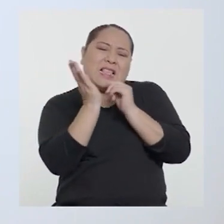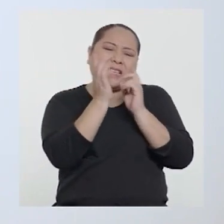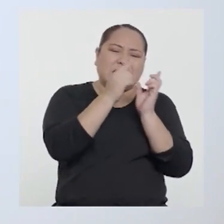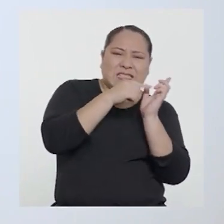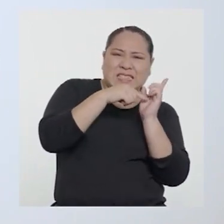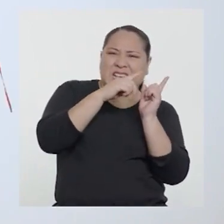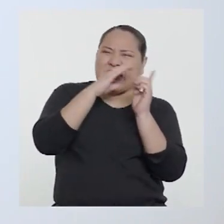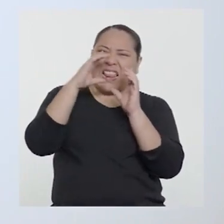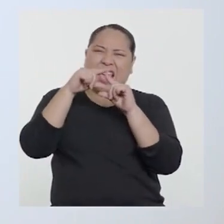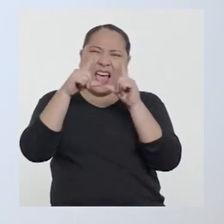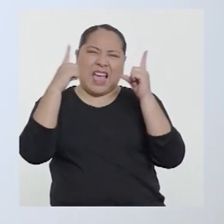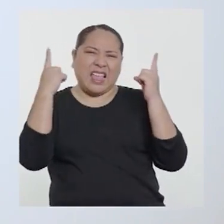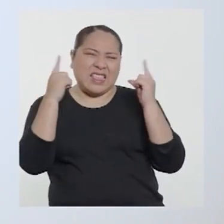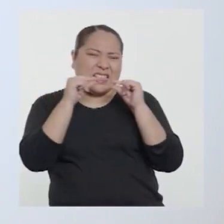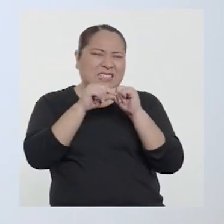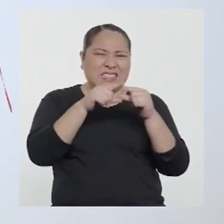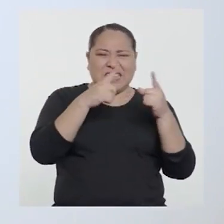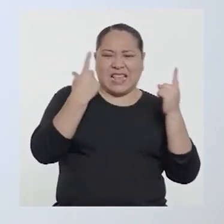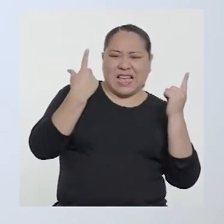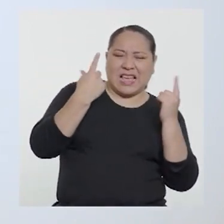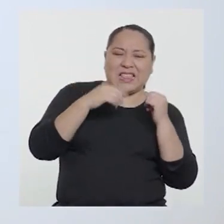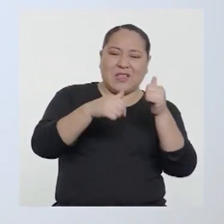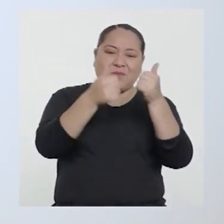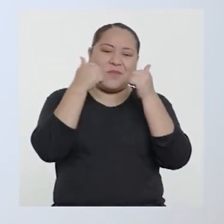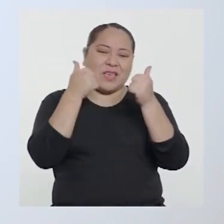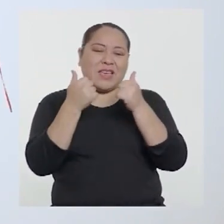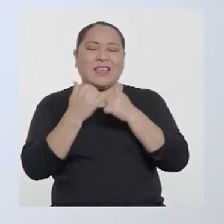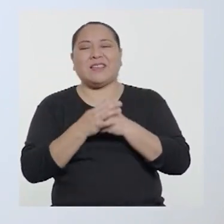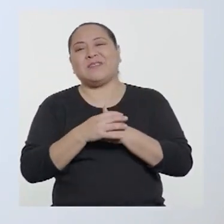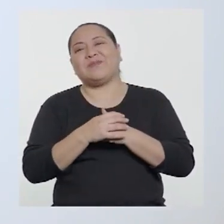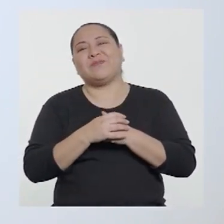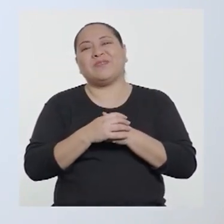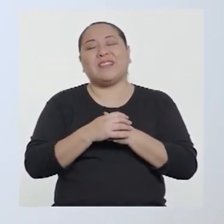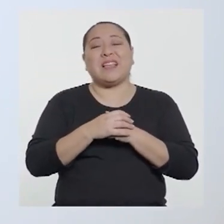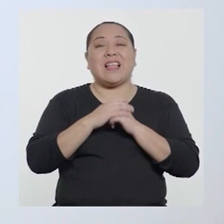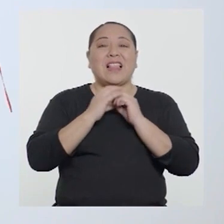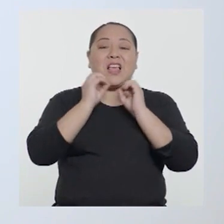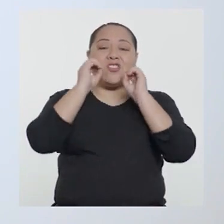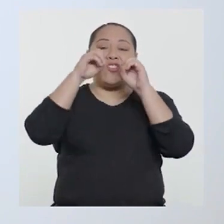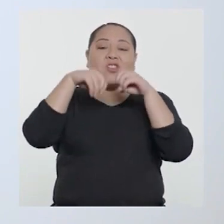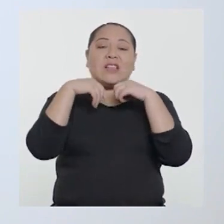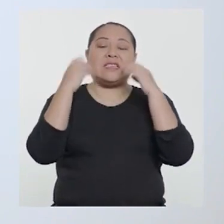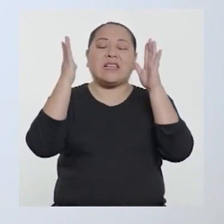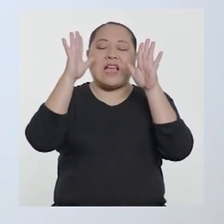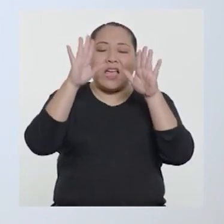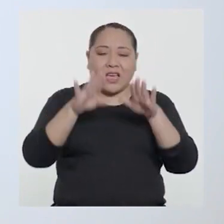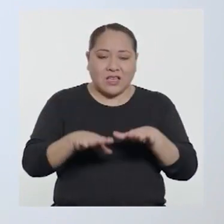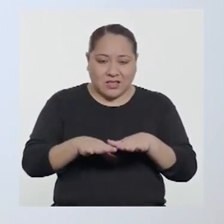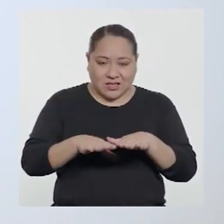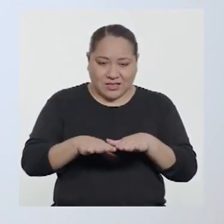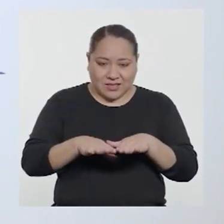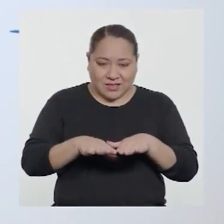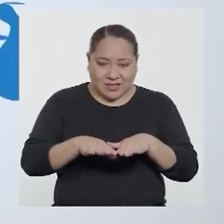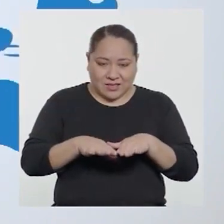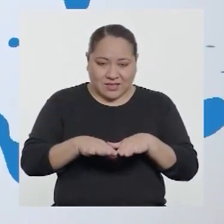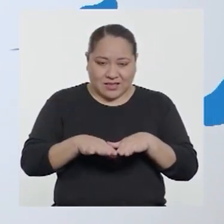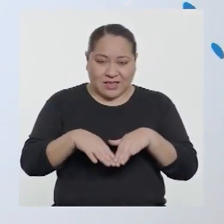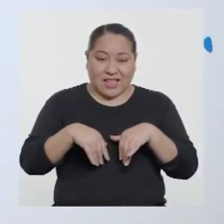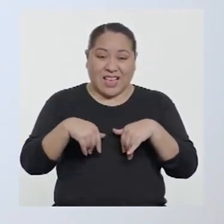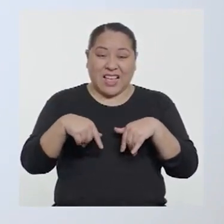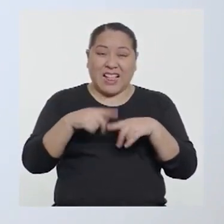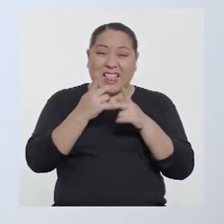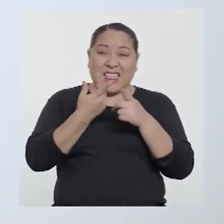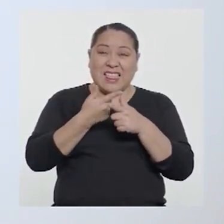más grandes. Eso. Muy bien, las olas caen otra vez.